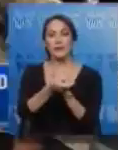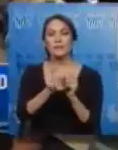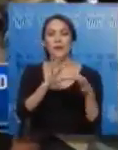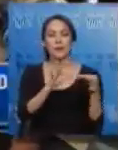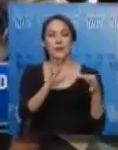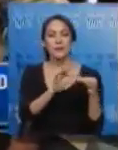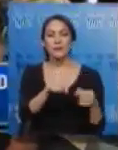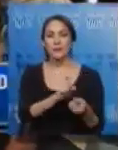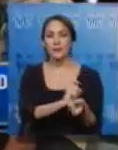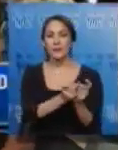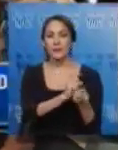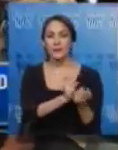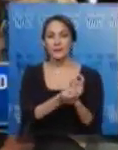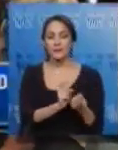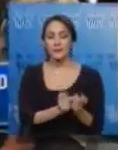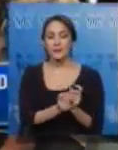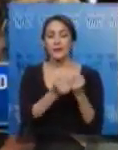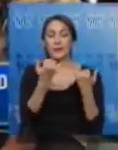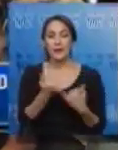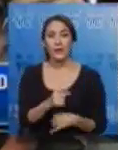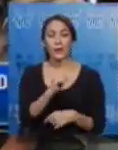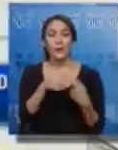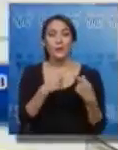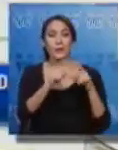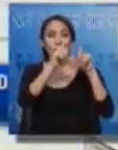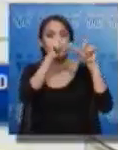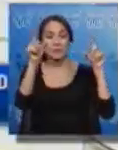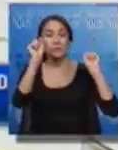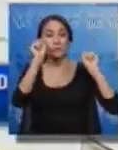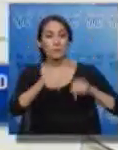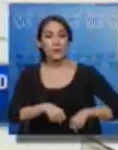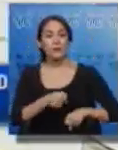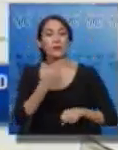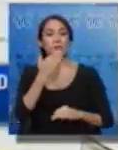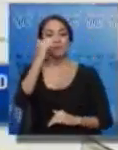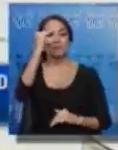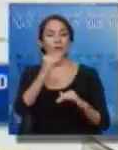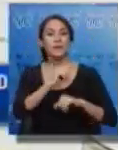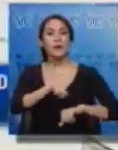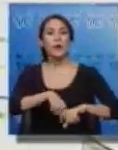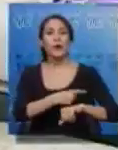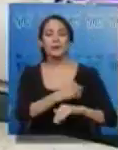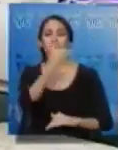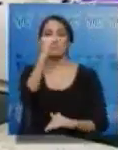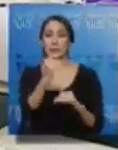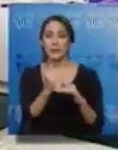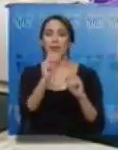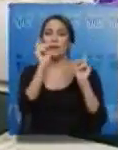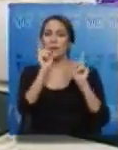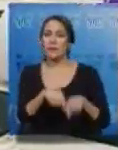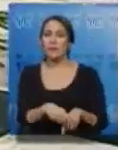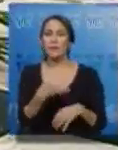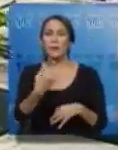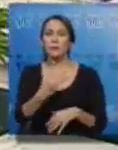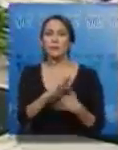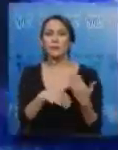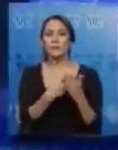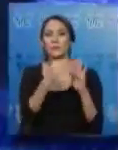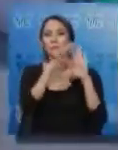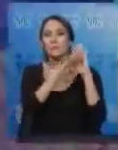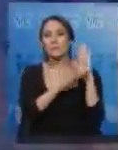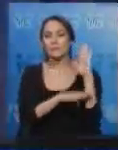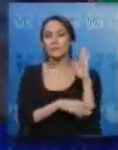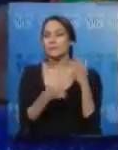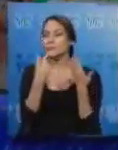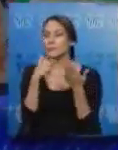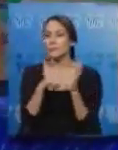original. Uno de ellos establece que para que una empresa pueda acogerse a la reducción de la jornada laboral, deberá cumplir algunos requisitos.